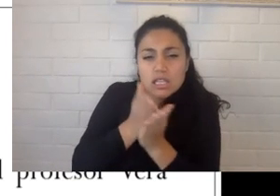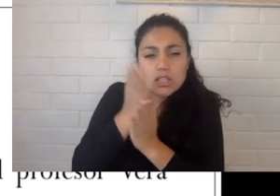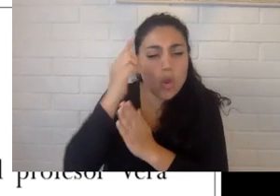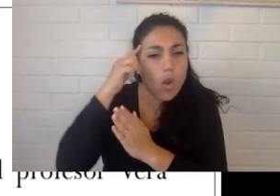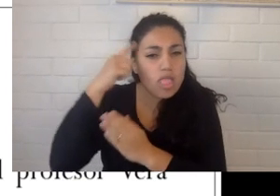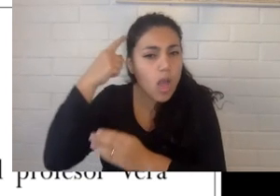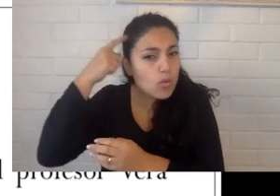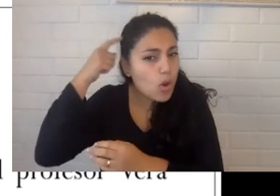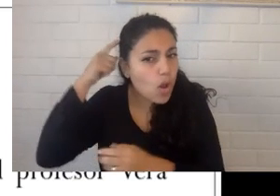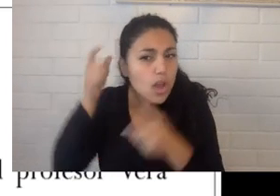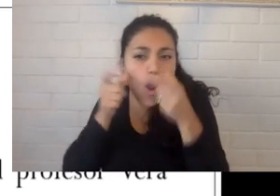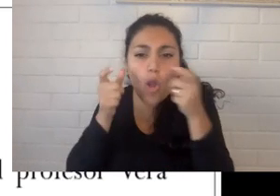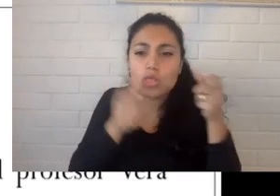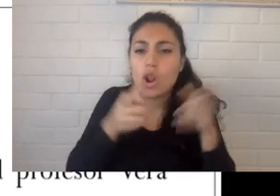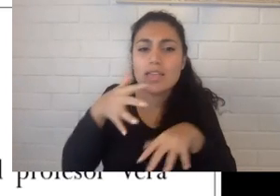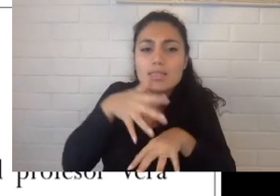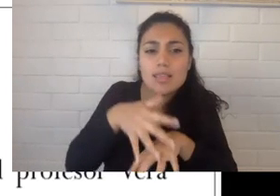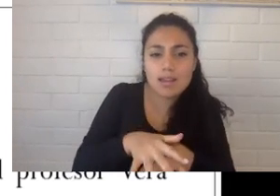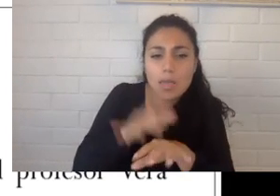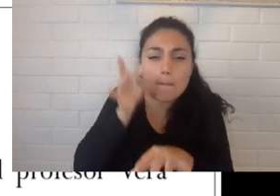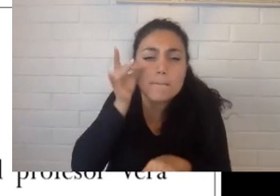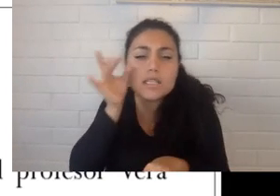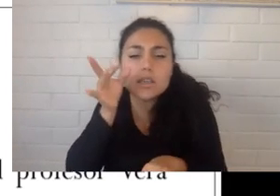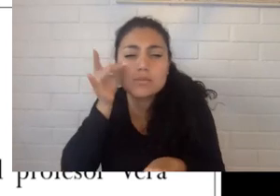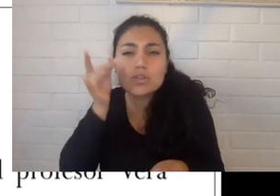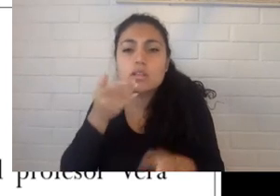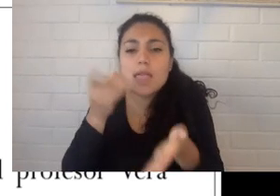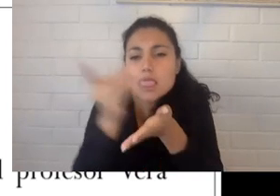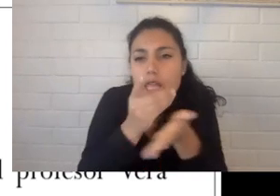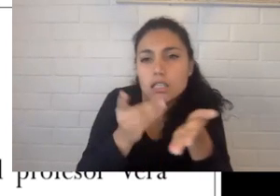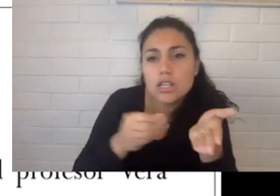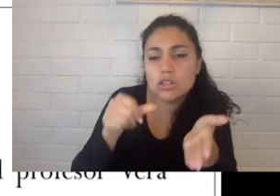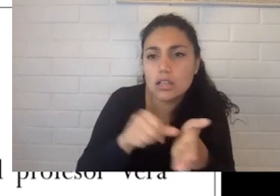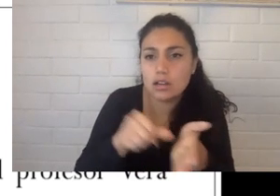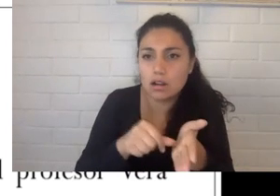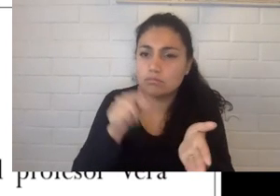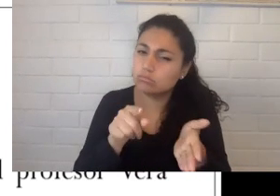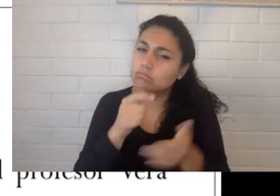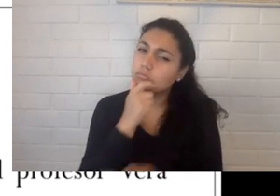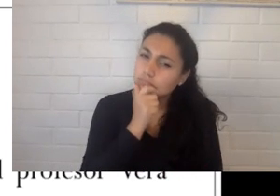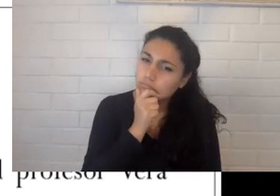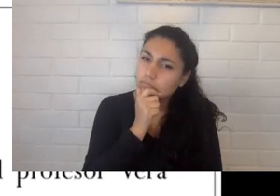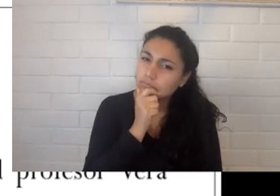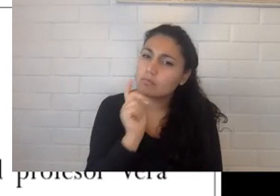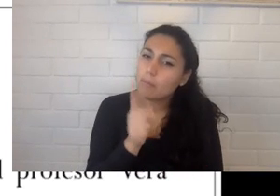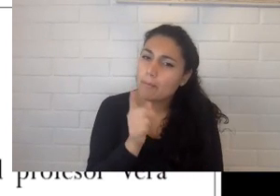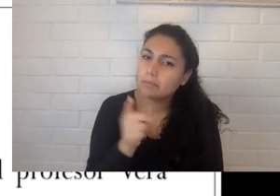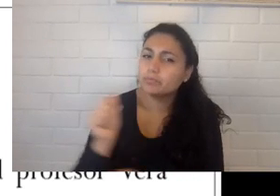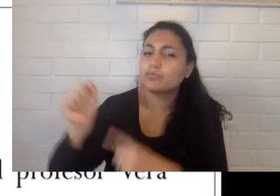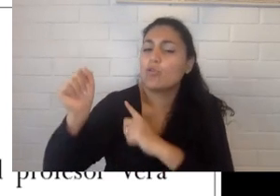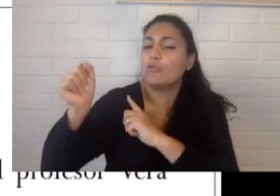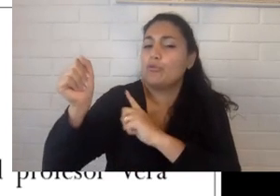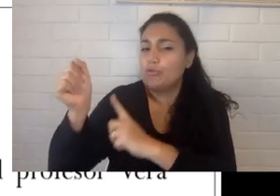quedo aquí principalmente de esta definición? Cuando hace referencia a fuerzas mecánicas, no me llama tanta la atención porque ya más o menos